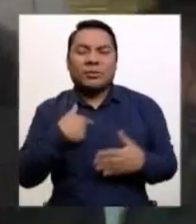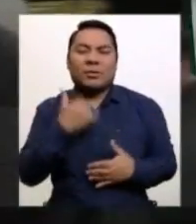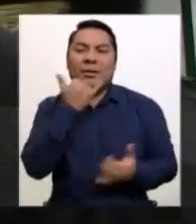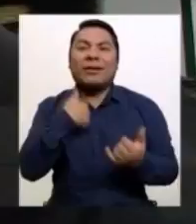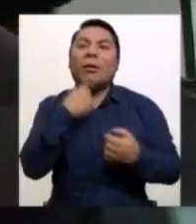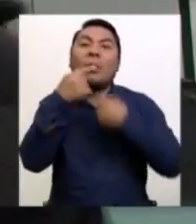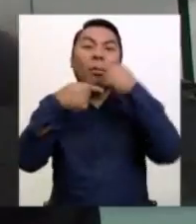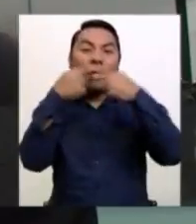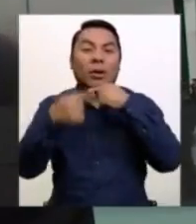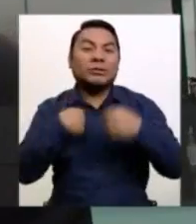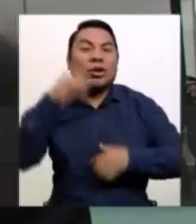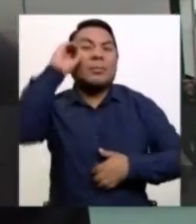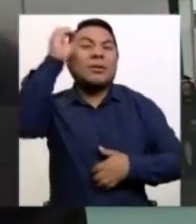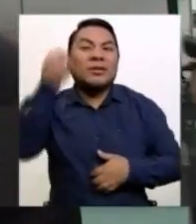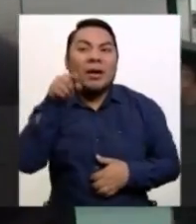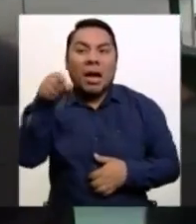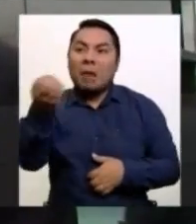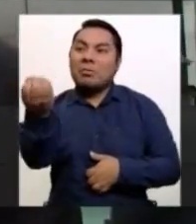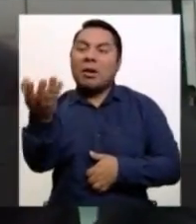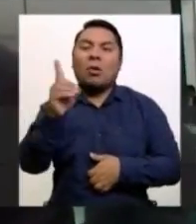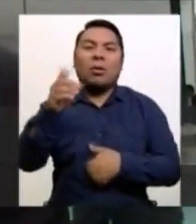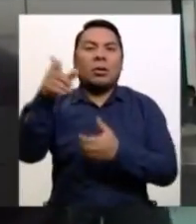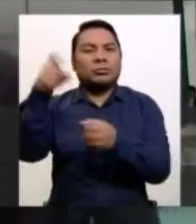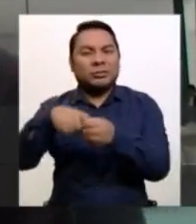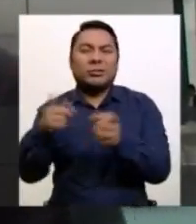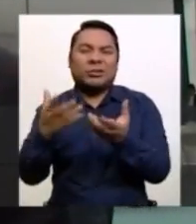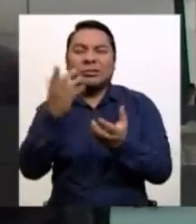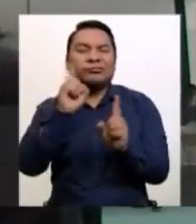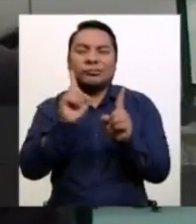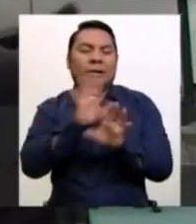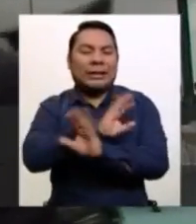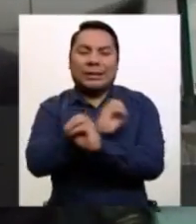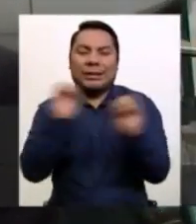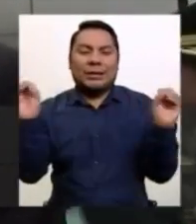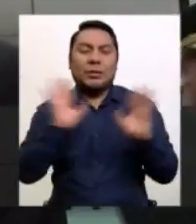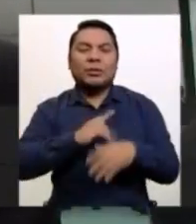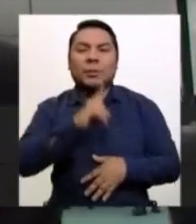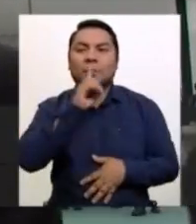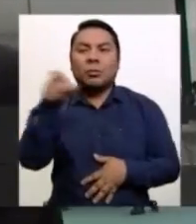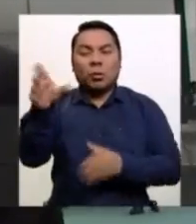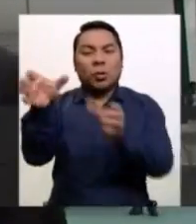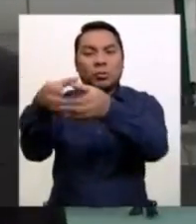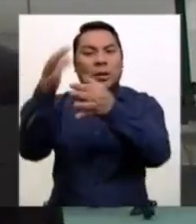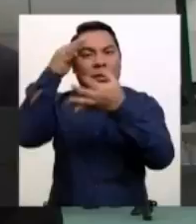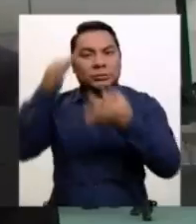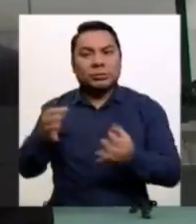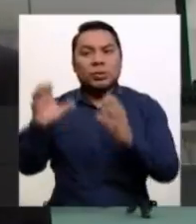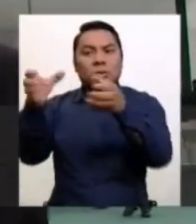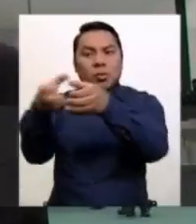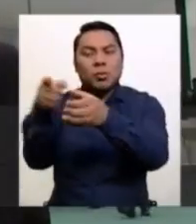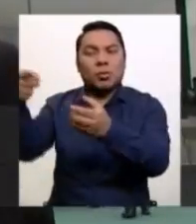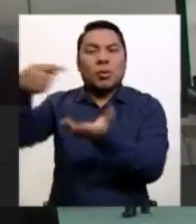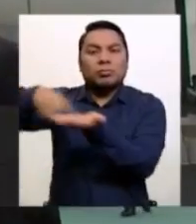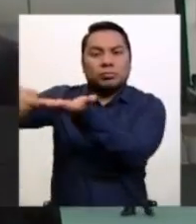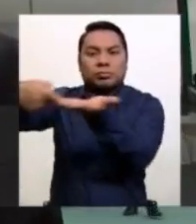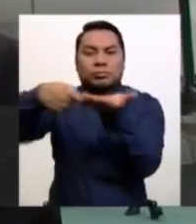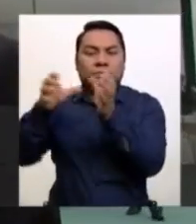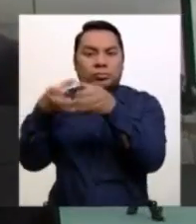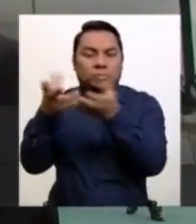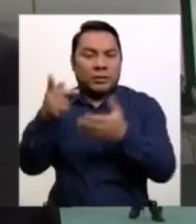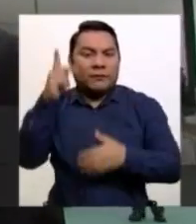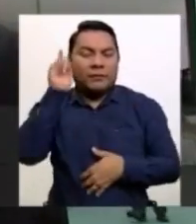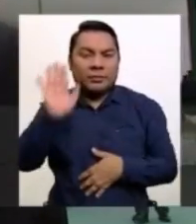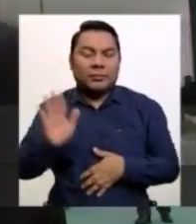parte. Nos parece sana una actitud de diálogo entre todas las fuerzas políticas y con mayor razón la fuerza política que ha ganado